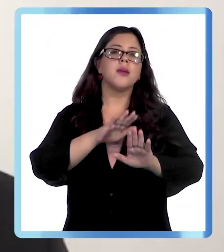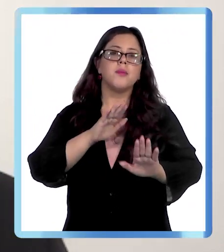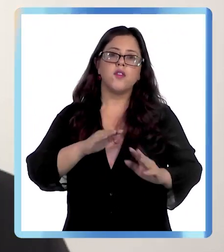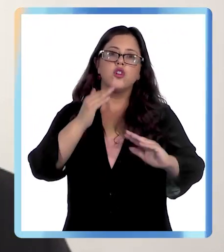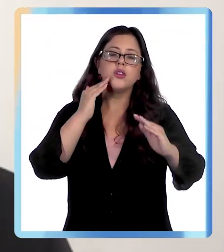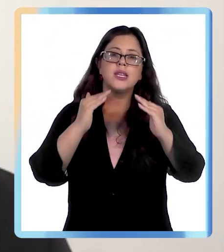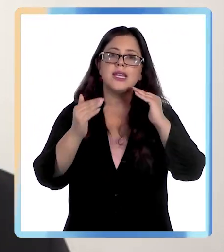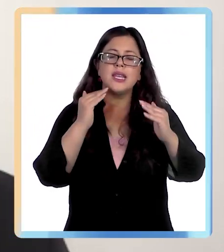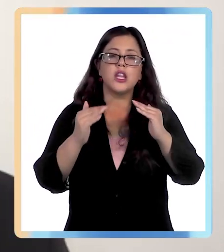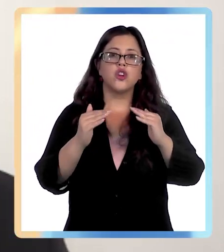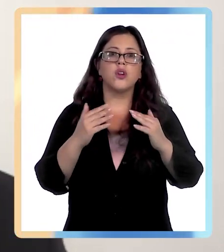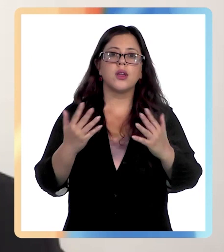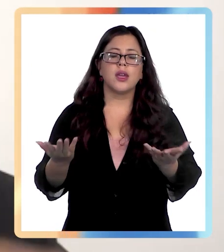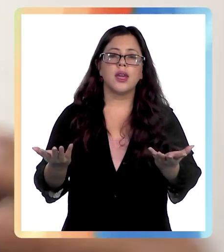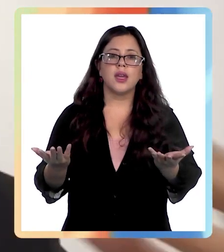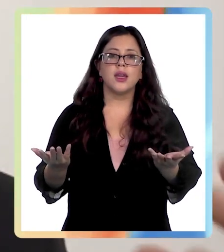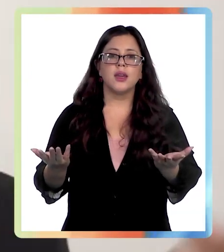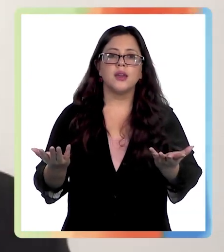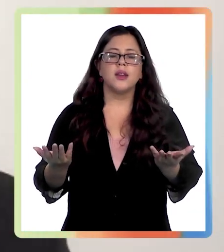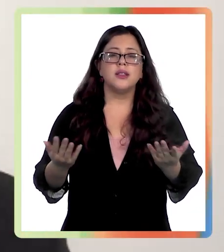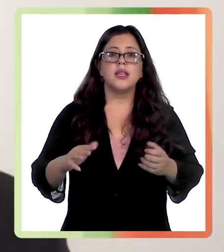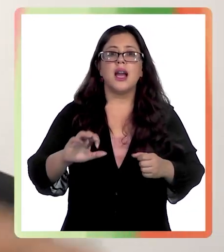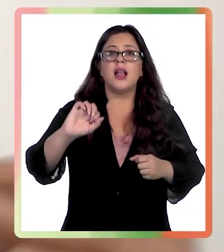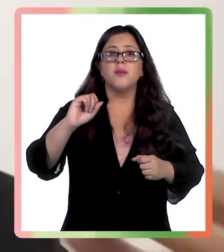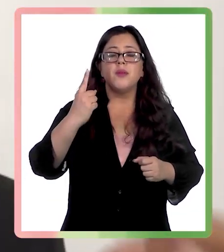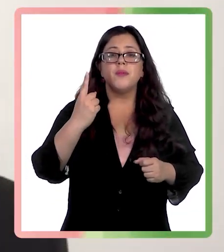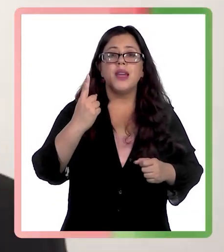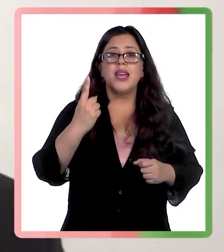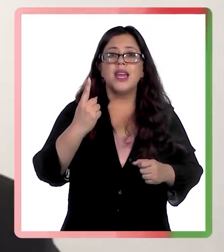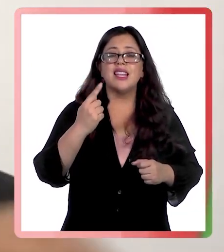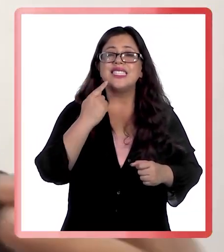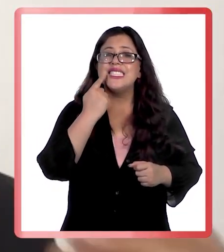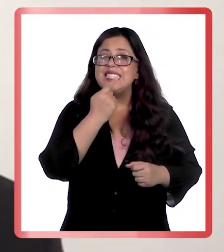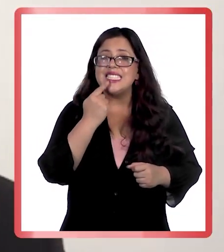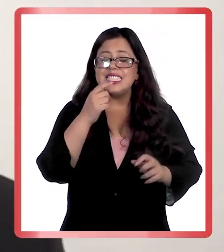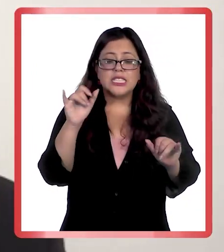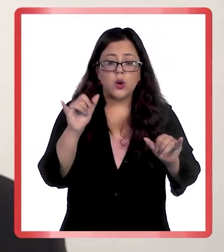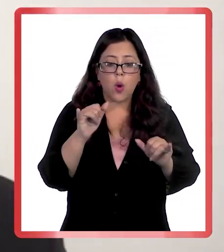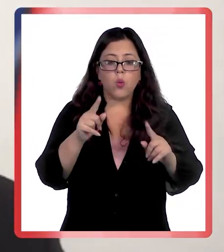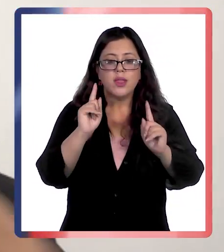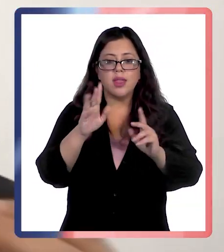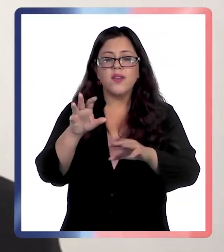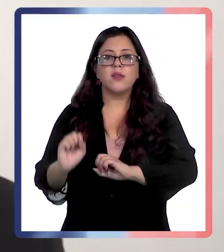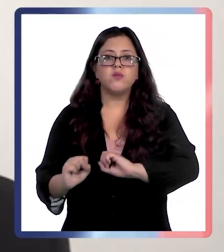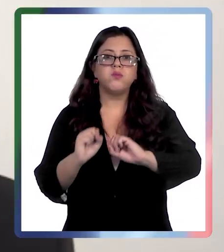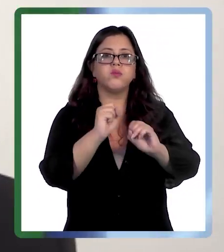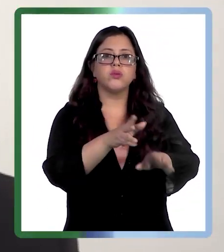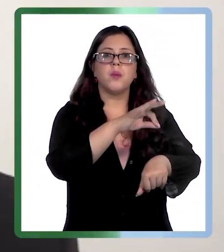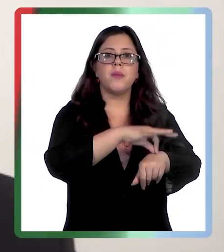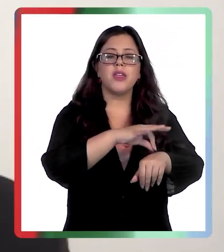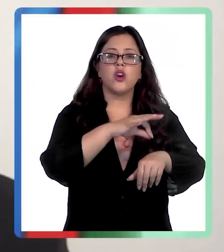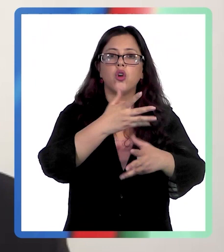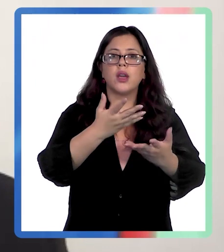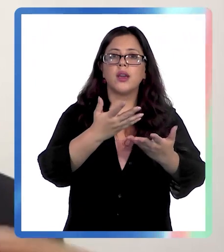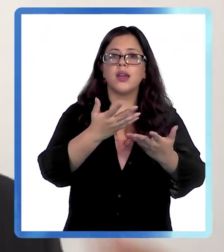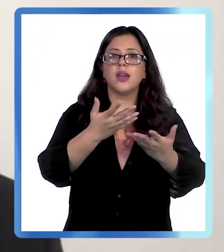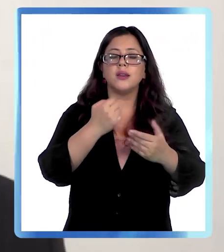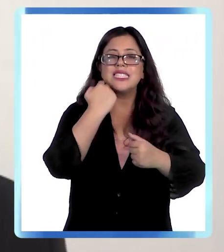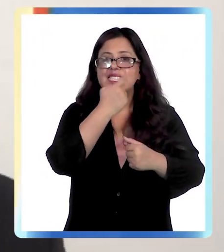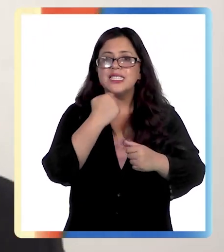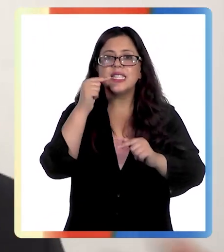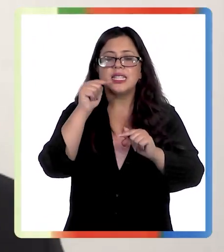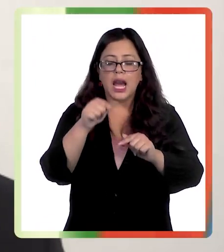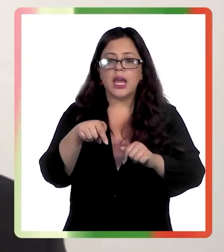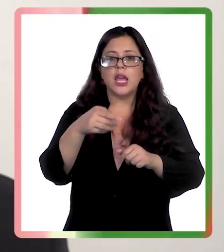prevención los niños ya que les salga el primer dientecito cuando son guaguas tienen que ir a visitar al dentista porque ya